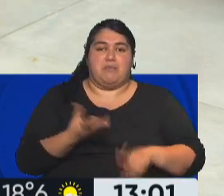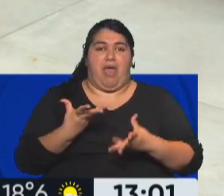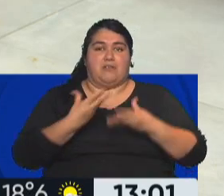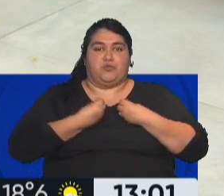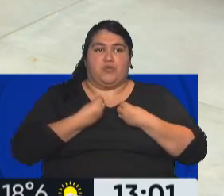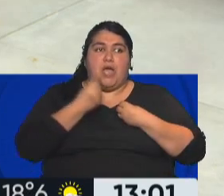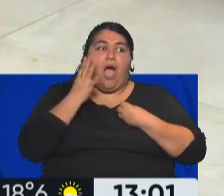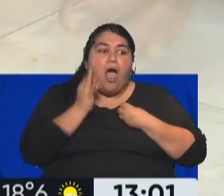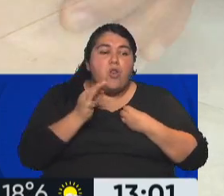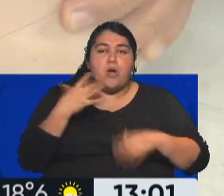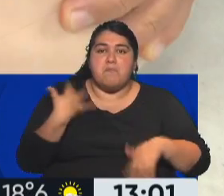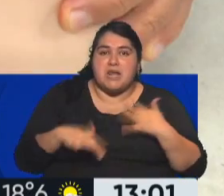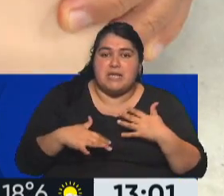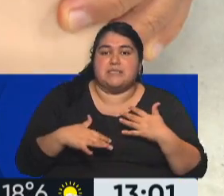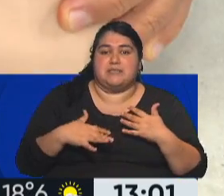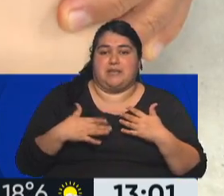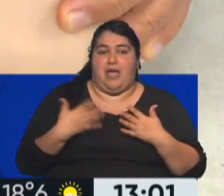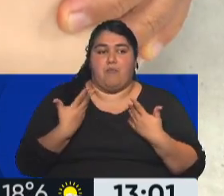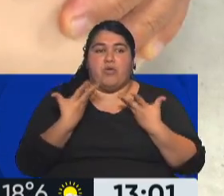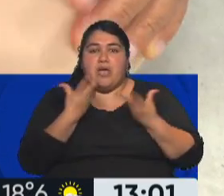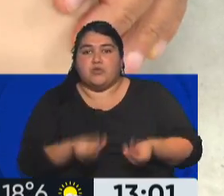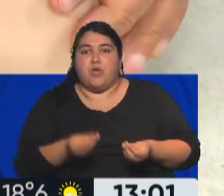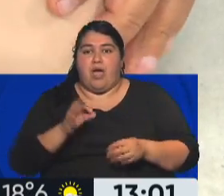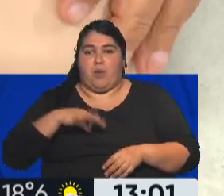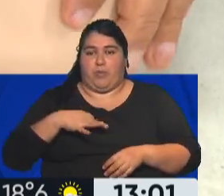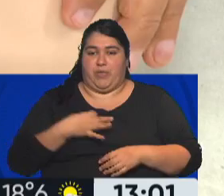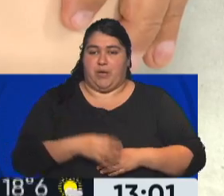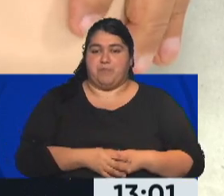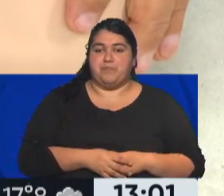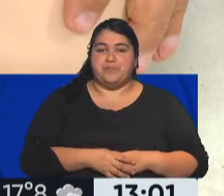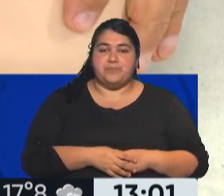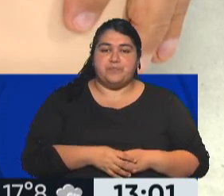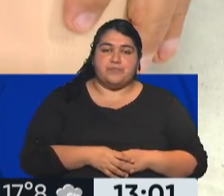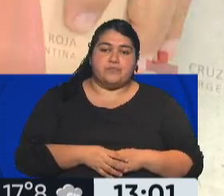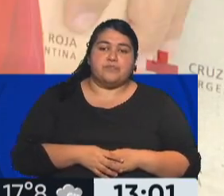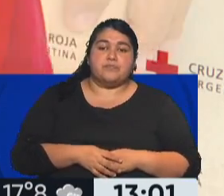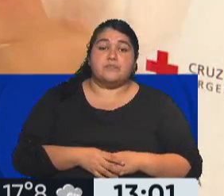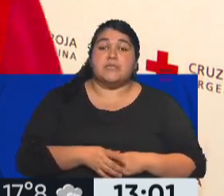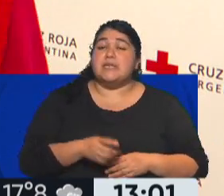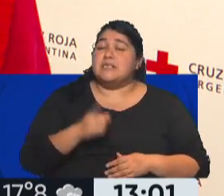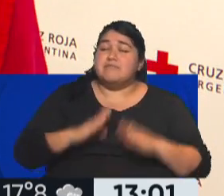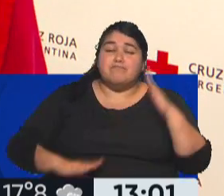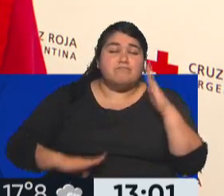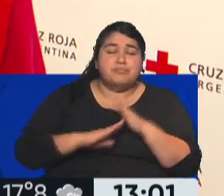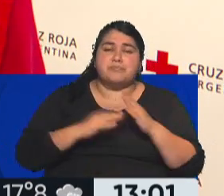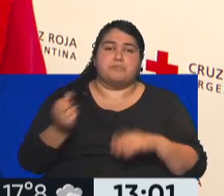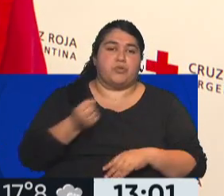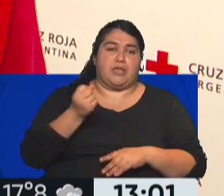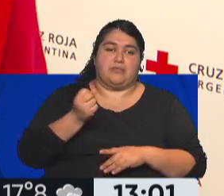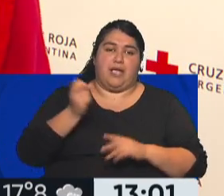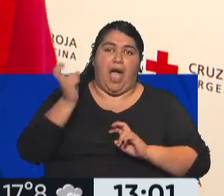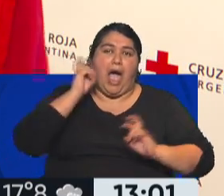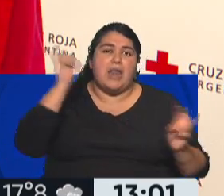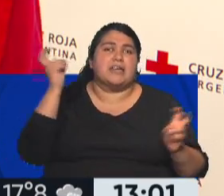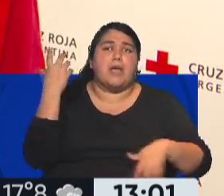emergencia y marcar la diferencia entre salvar una vida o no punto principal es activar los servicios de emergencia